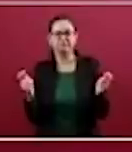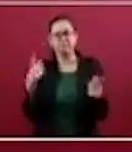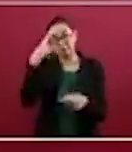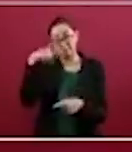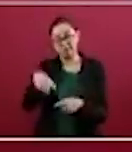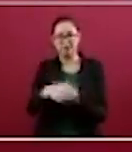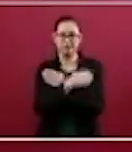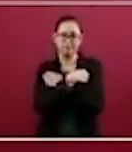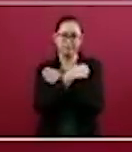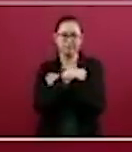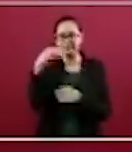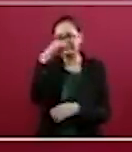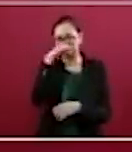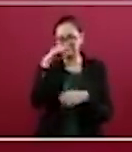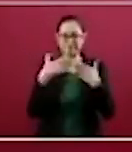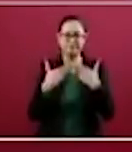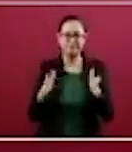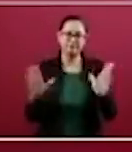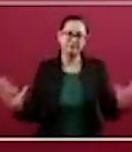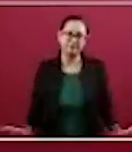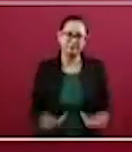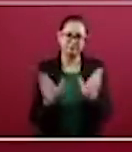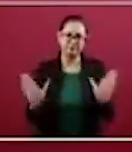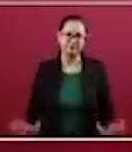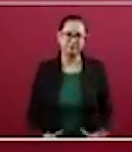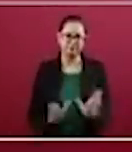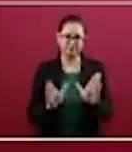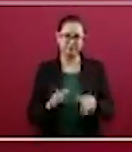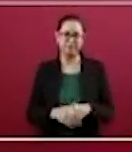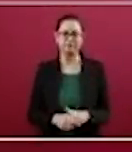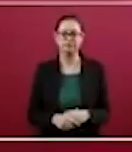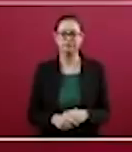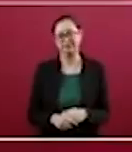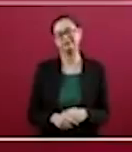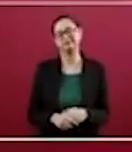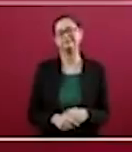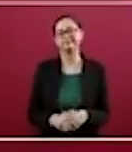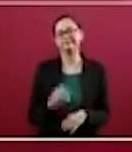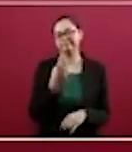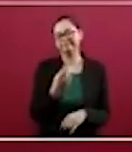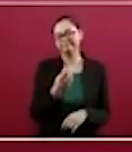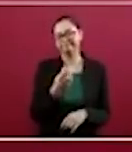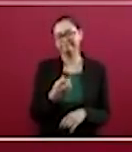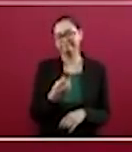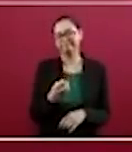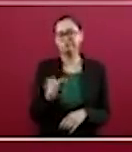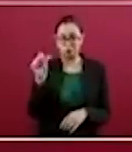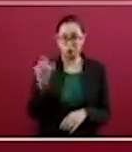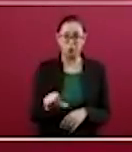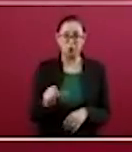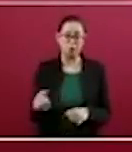impulsar la educación pública. Y por eso el día de hoy vamos a conmemorar este